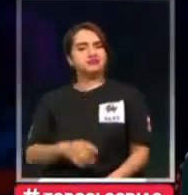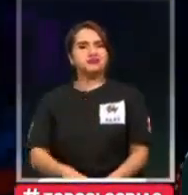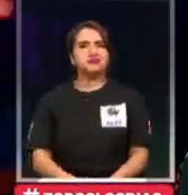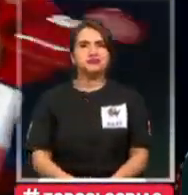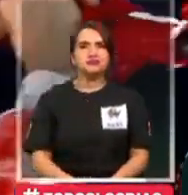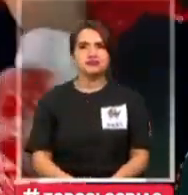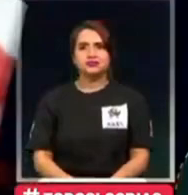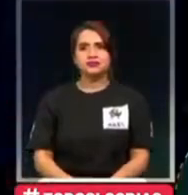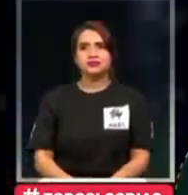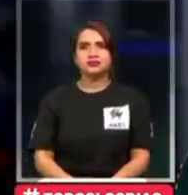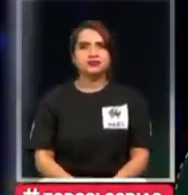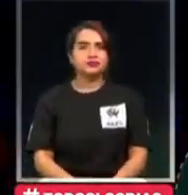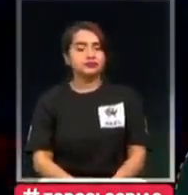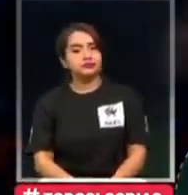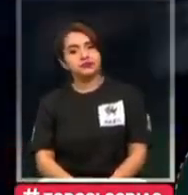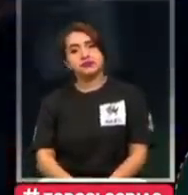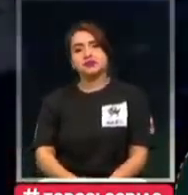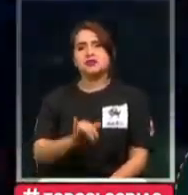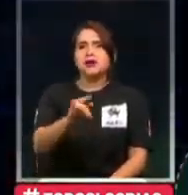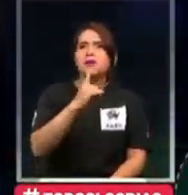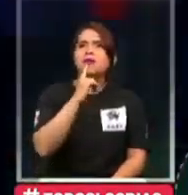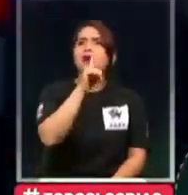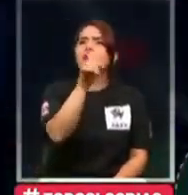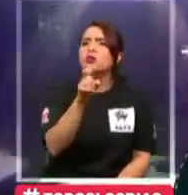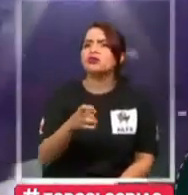Que si me preguntan que me he visto caro,